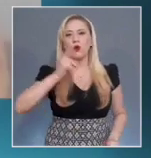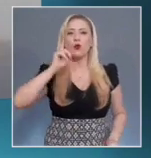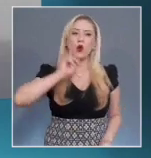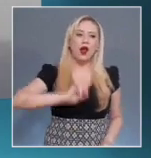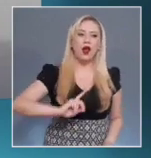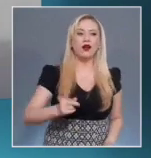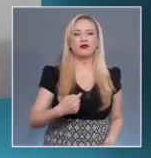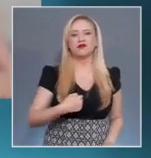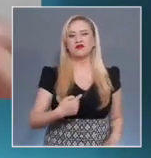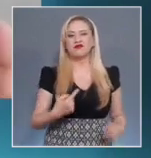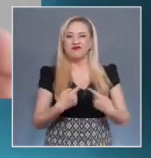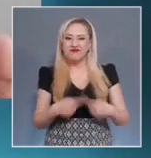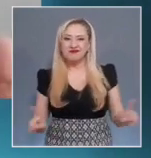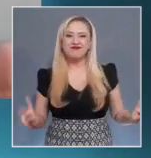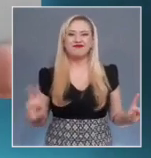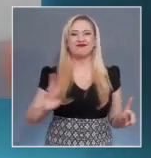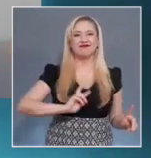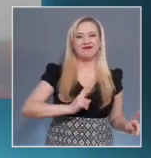son